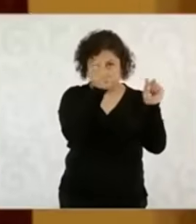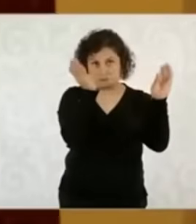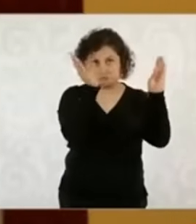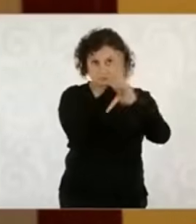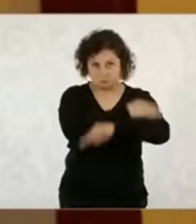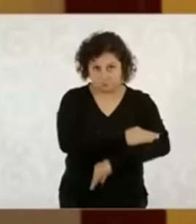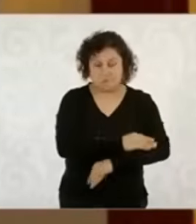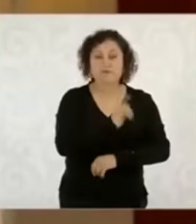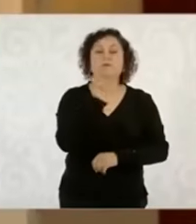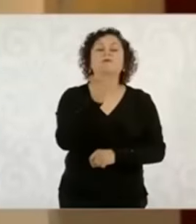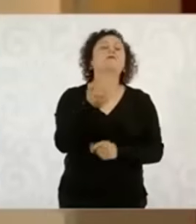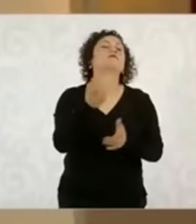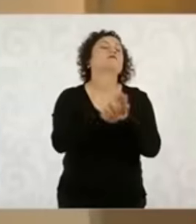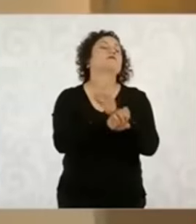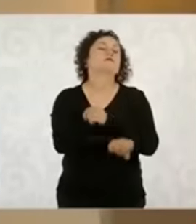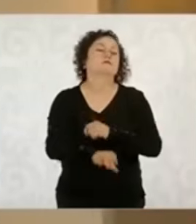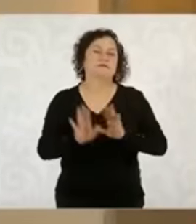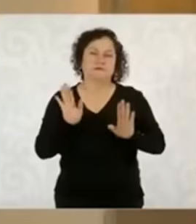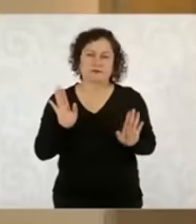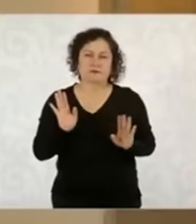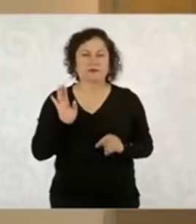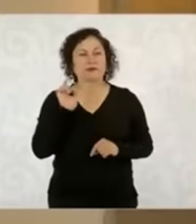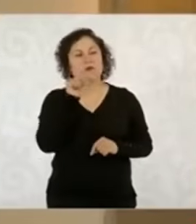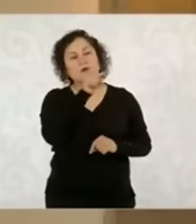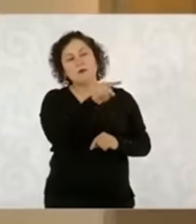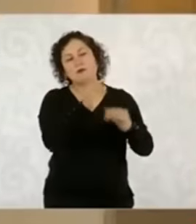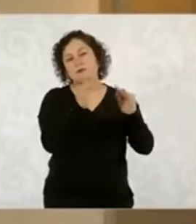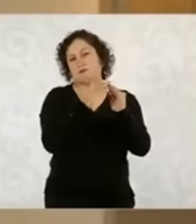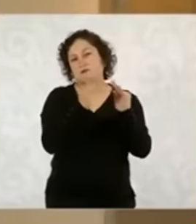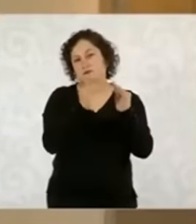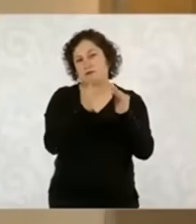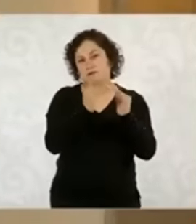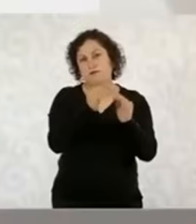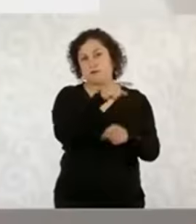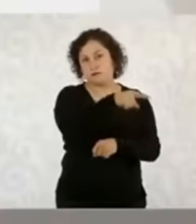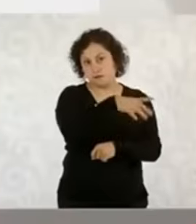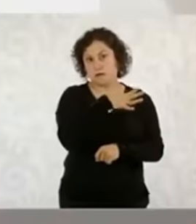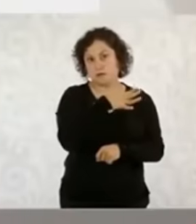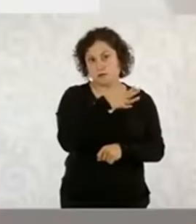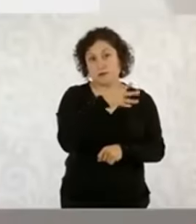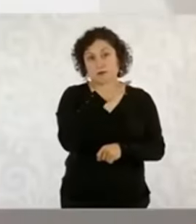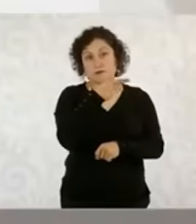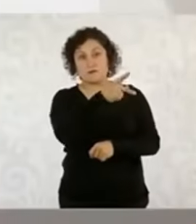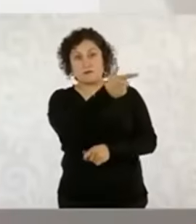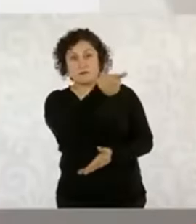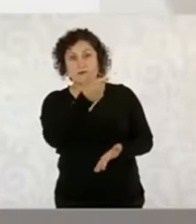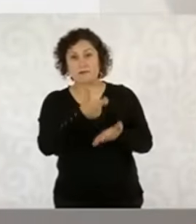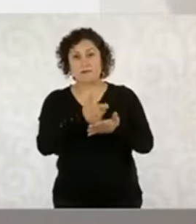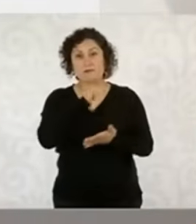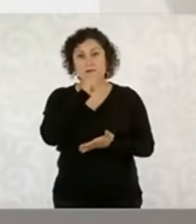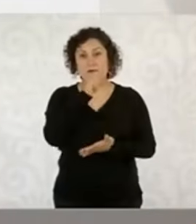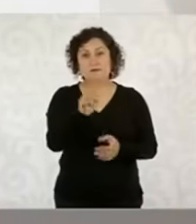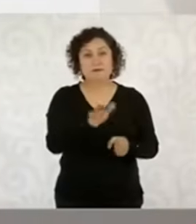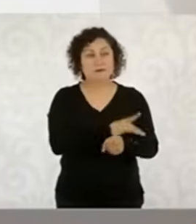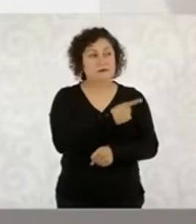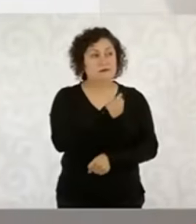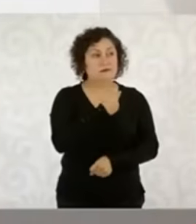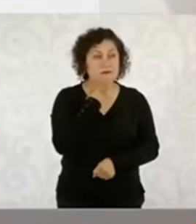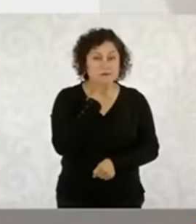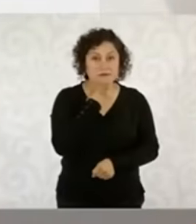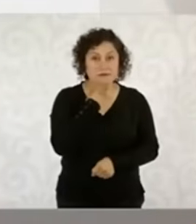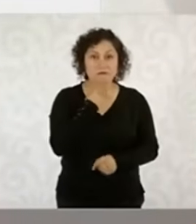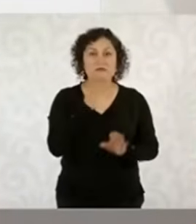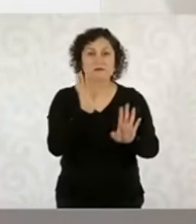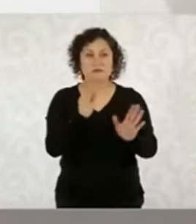manera irregular está dentro de una vivienda, ¿qué se hace? Pues no lo vamos